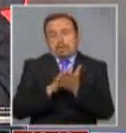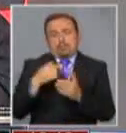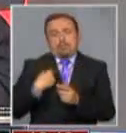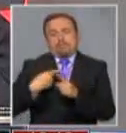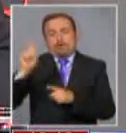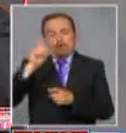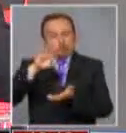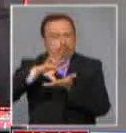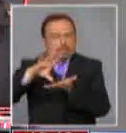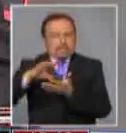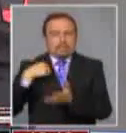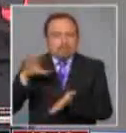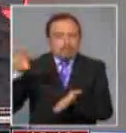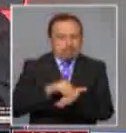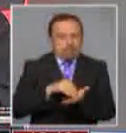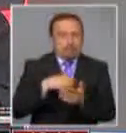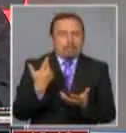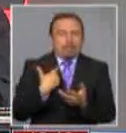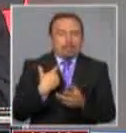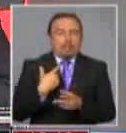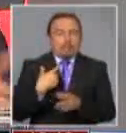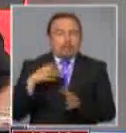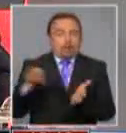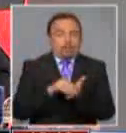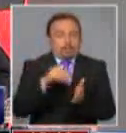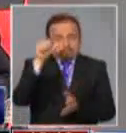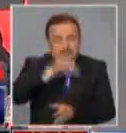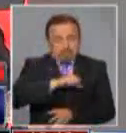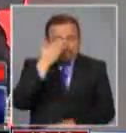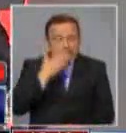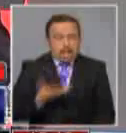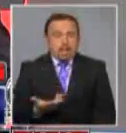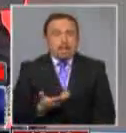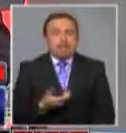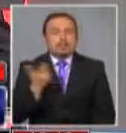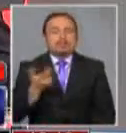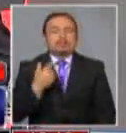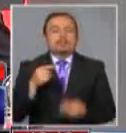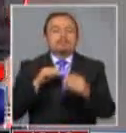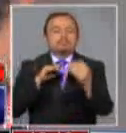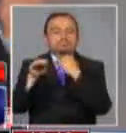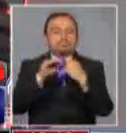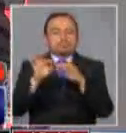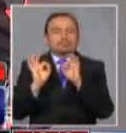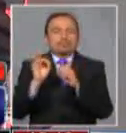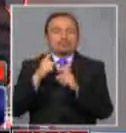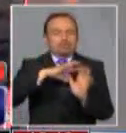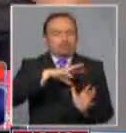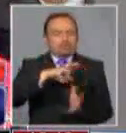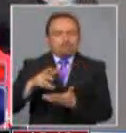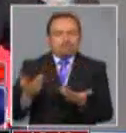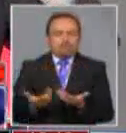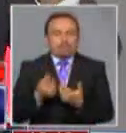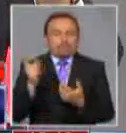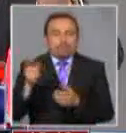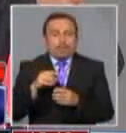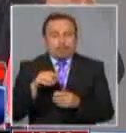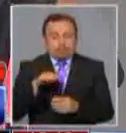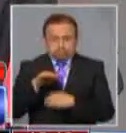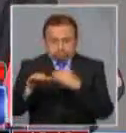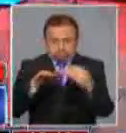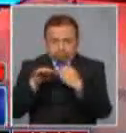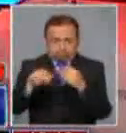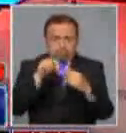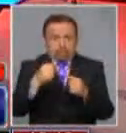copiar mucho que copiamos el trans Santiago y lo copiamos mal veamos cómo son las pistas exclusivas en todo el mundo transitan los los